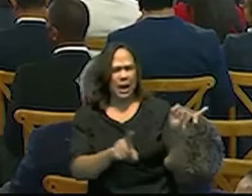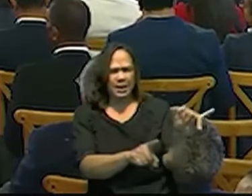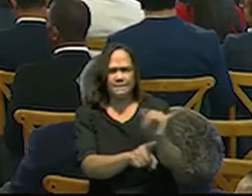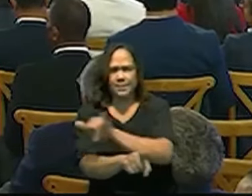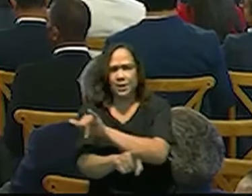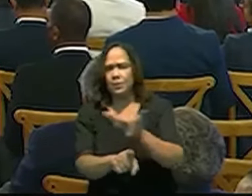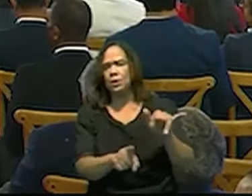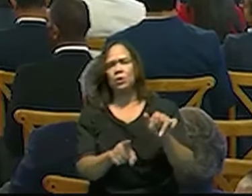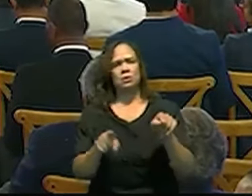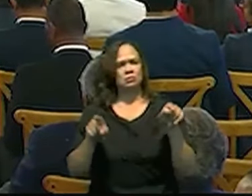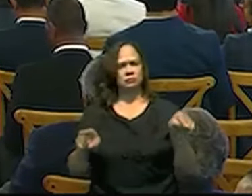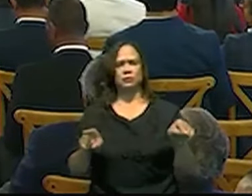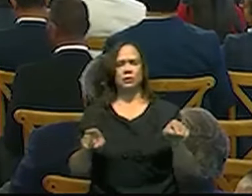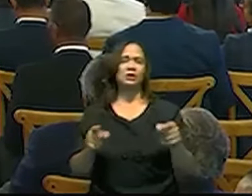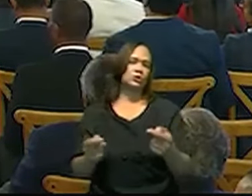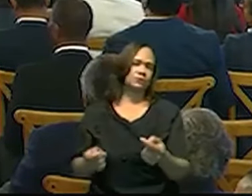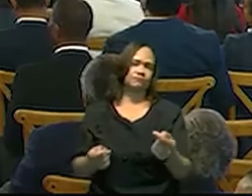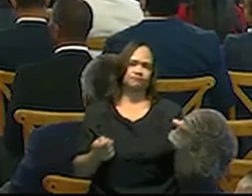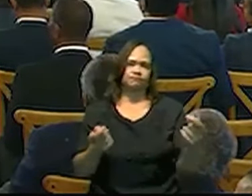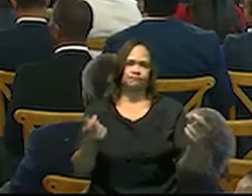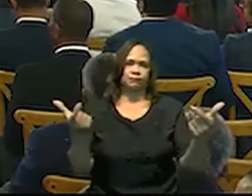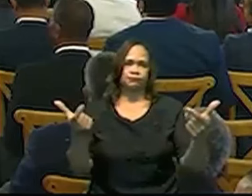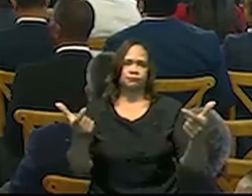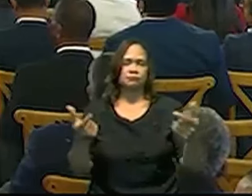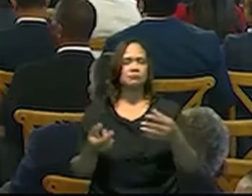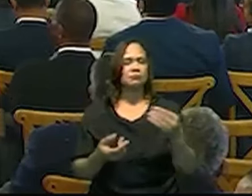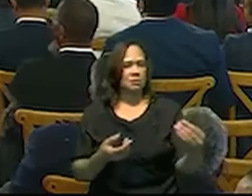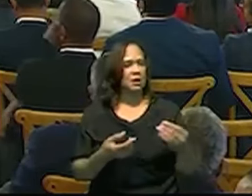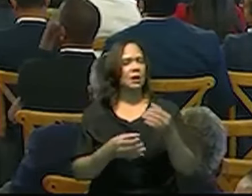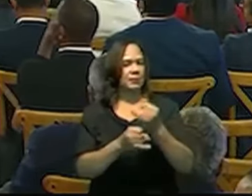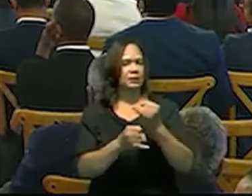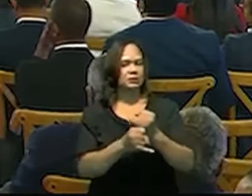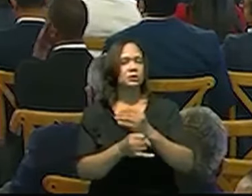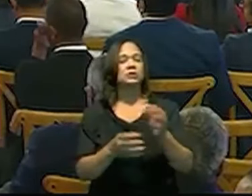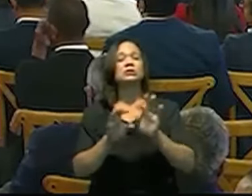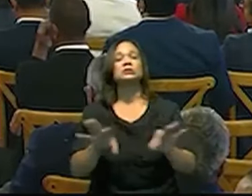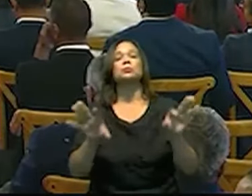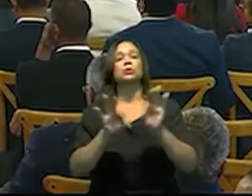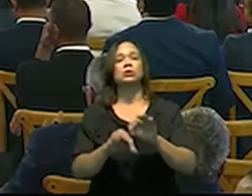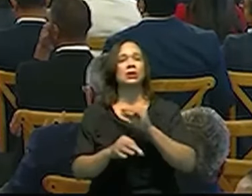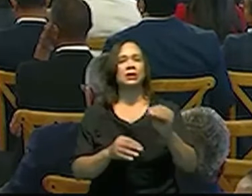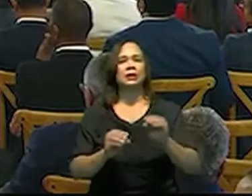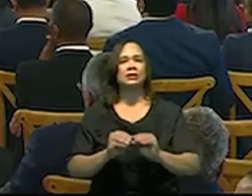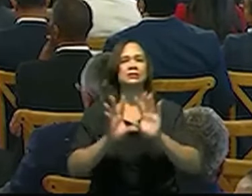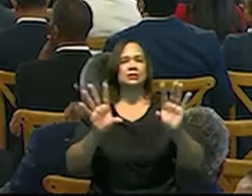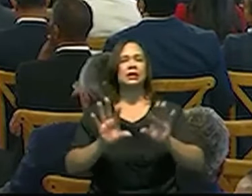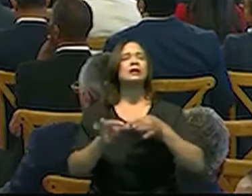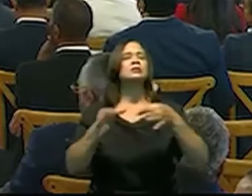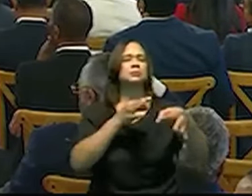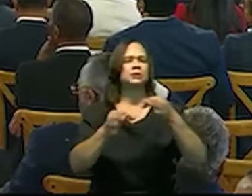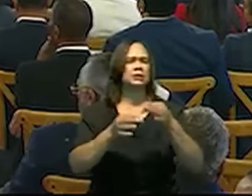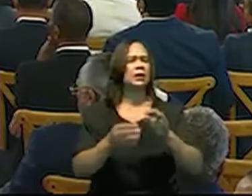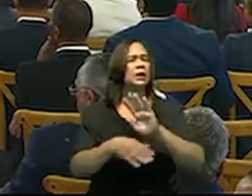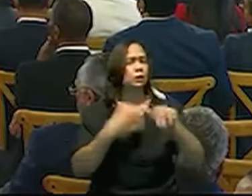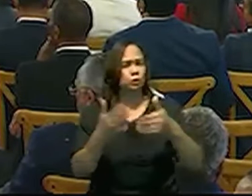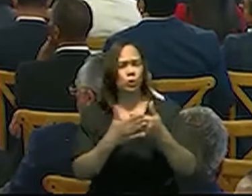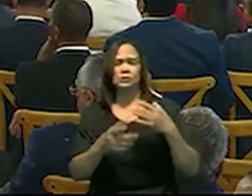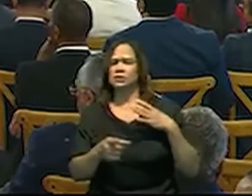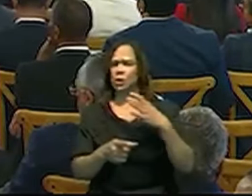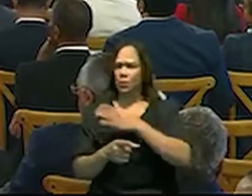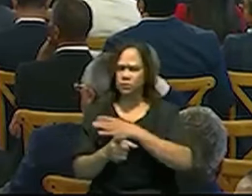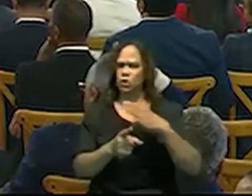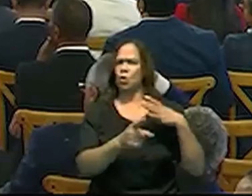órganos comprenden para la Organización Pública Dominicana. Es importante aclarar aquí, señores, que todas estas